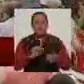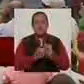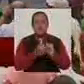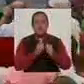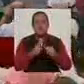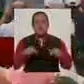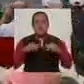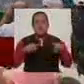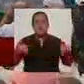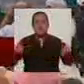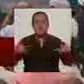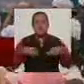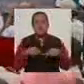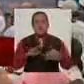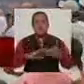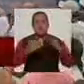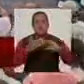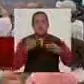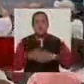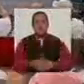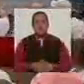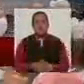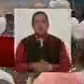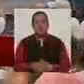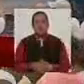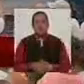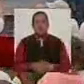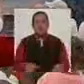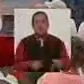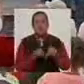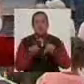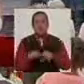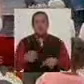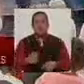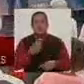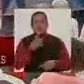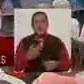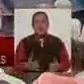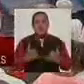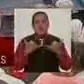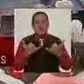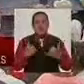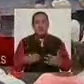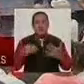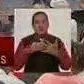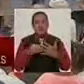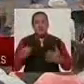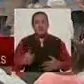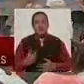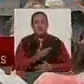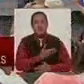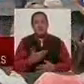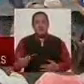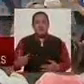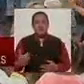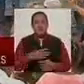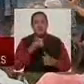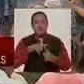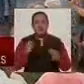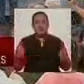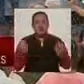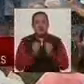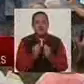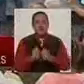de esta comunidad indígena. Ya se encuentra entonces la primera dama de la nación, Nadine Heredia, en